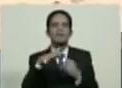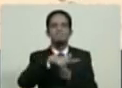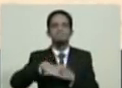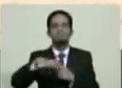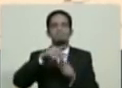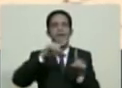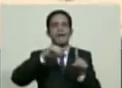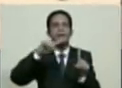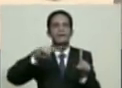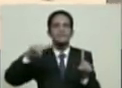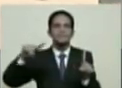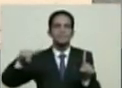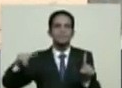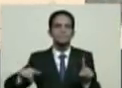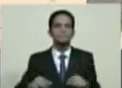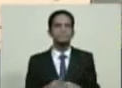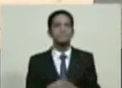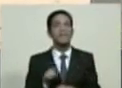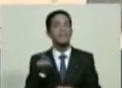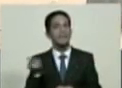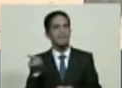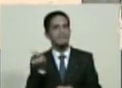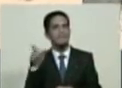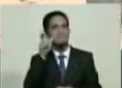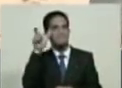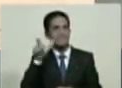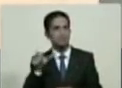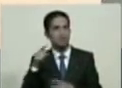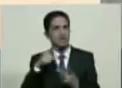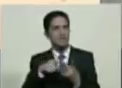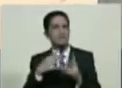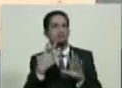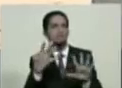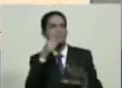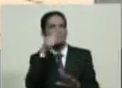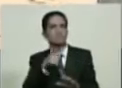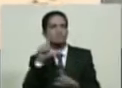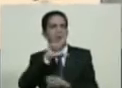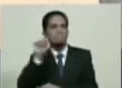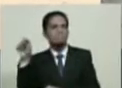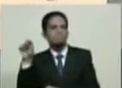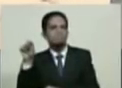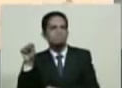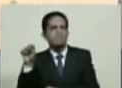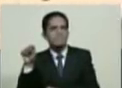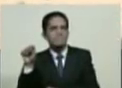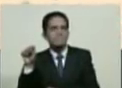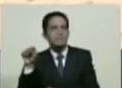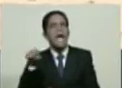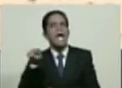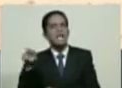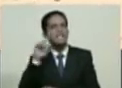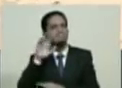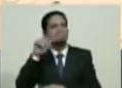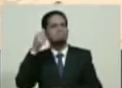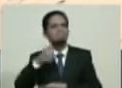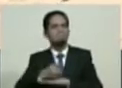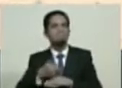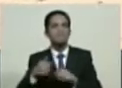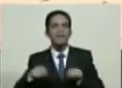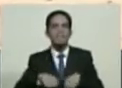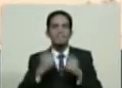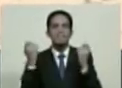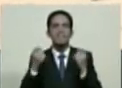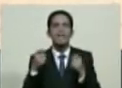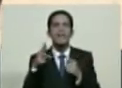Sistema Eléctrico Nacional. Estas personas que están aquí y los 9 solicitados son los que le quitaban la